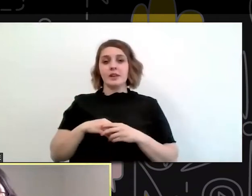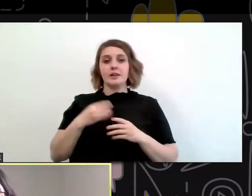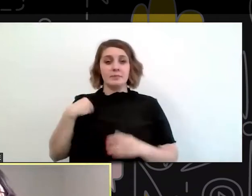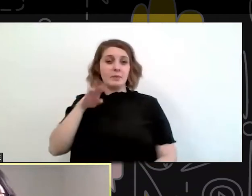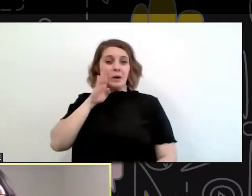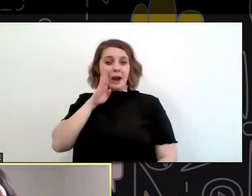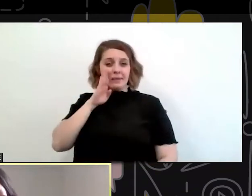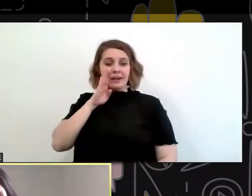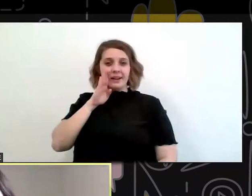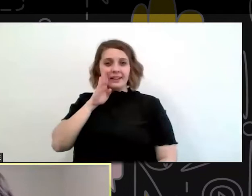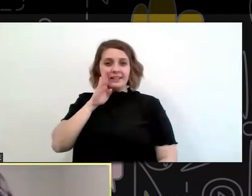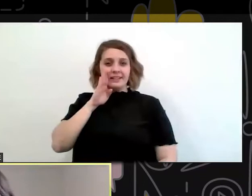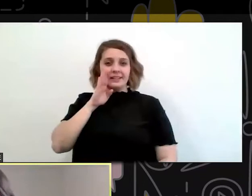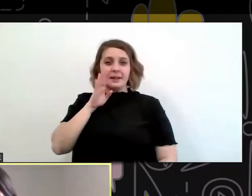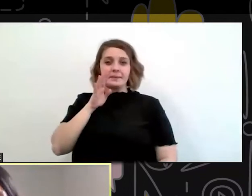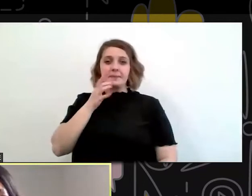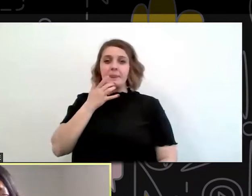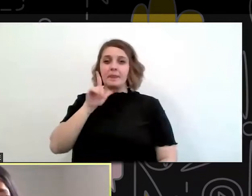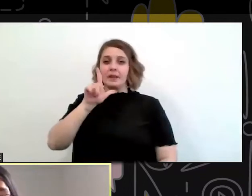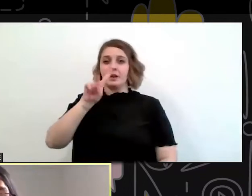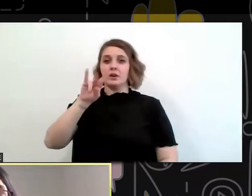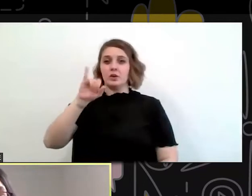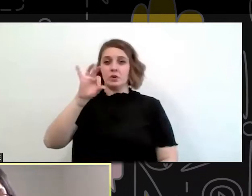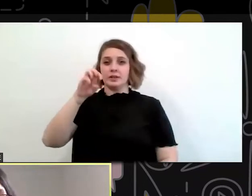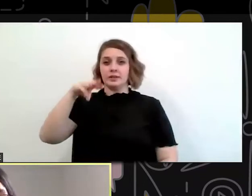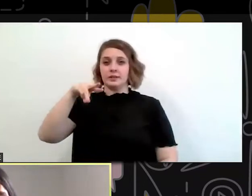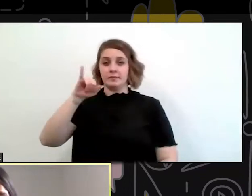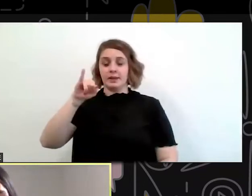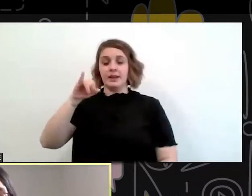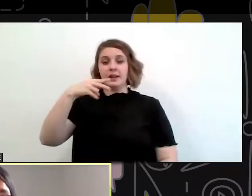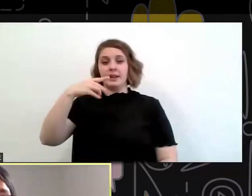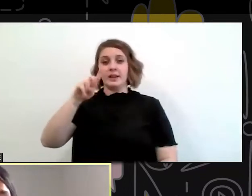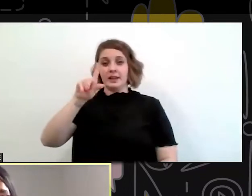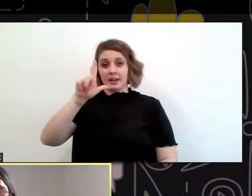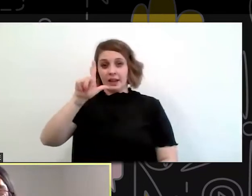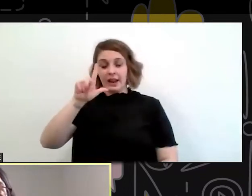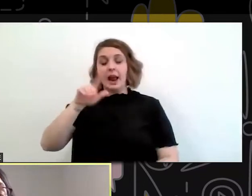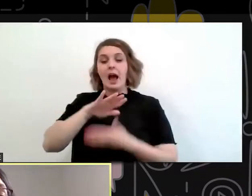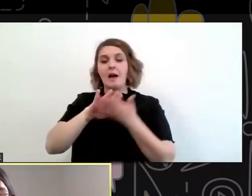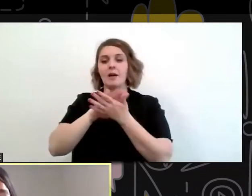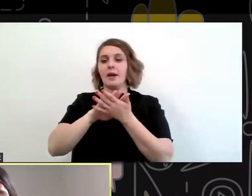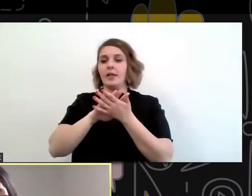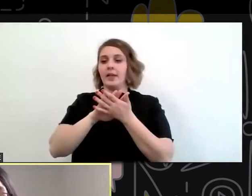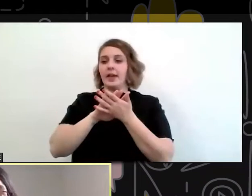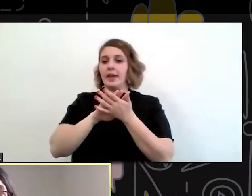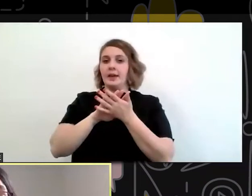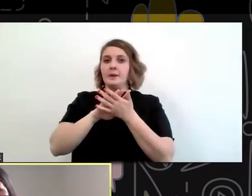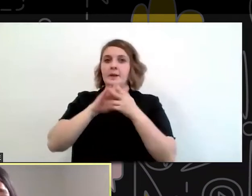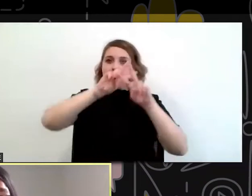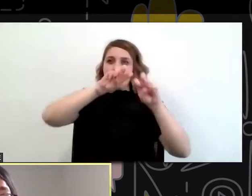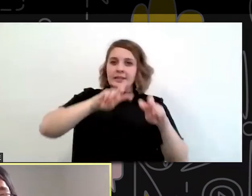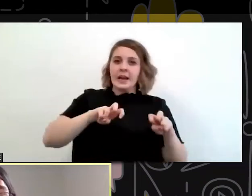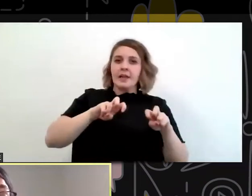antes. Luis Miguel hacía un llamamiento para que en la evaluación y en la investigación se trabaje